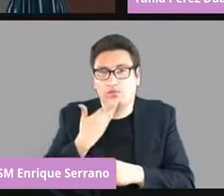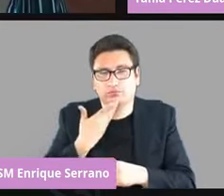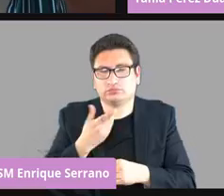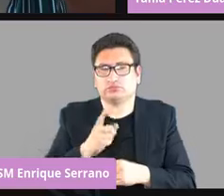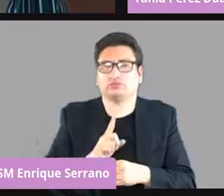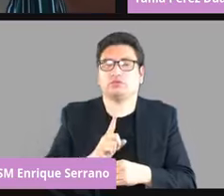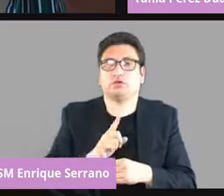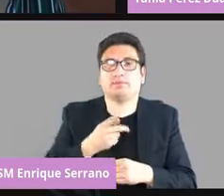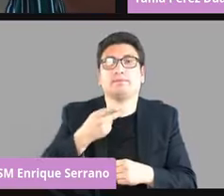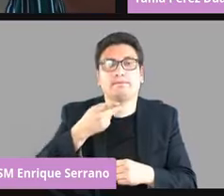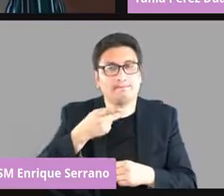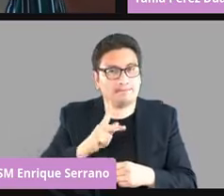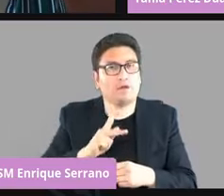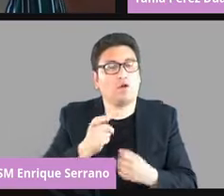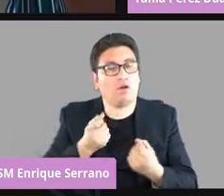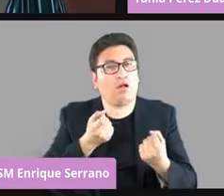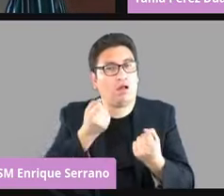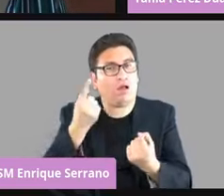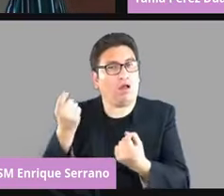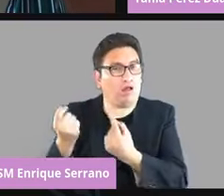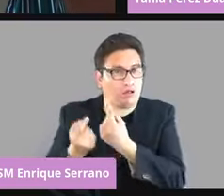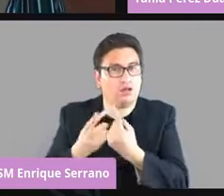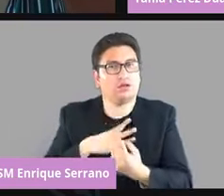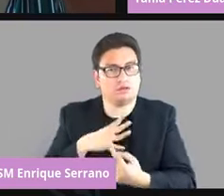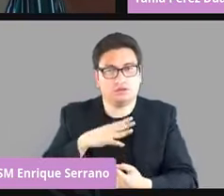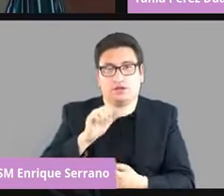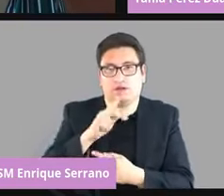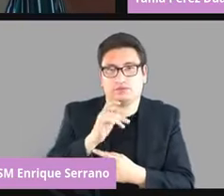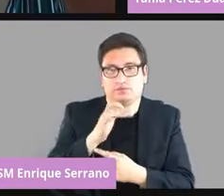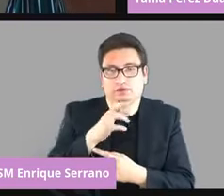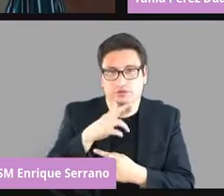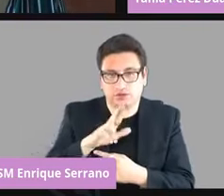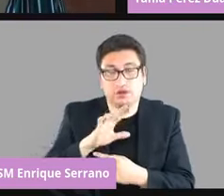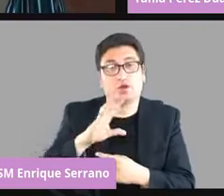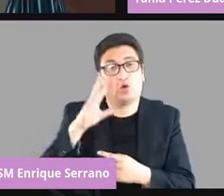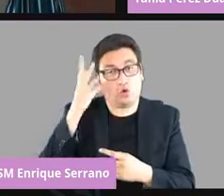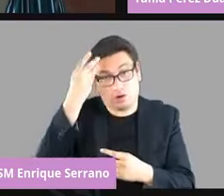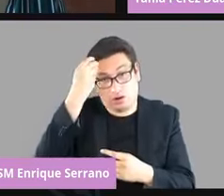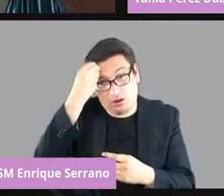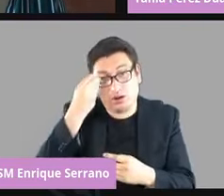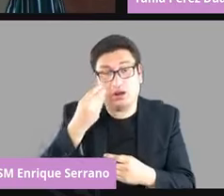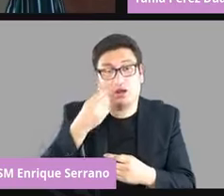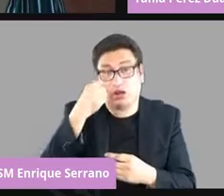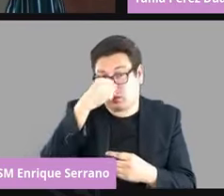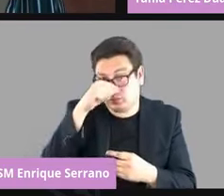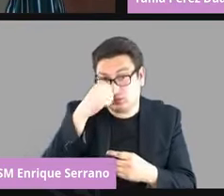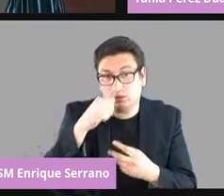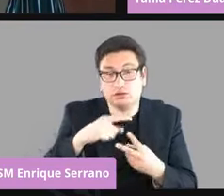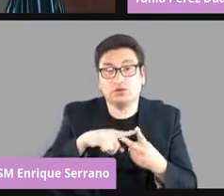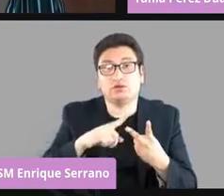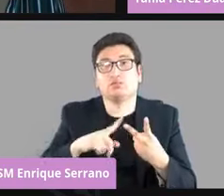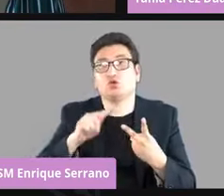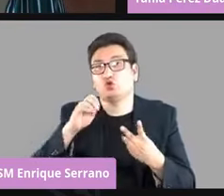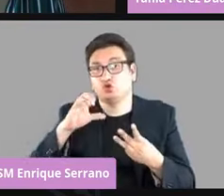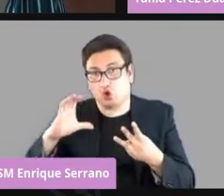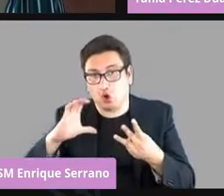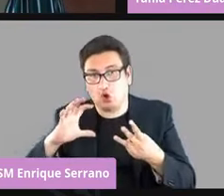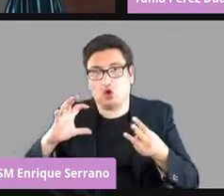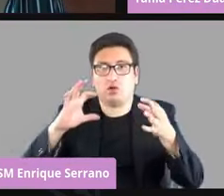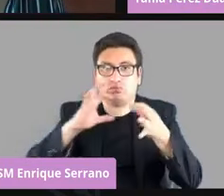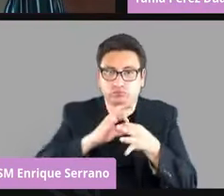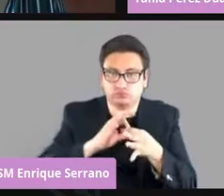pero sí tenemos pacientes que o tienen Asperger o tienen autismo y también se junta con TOC.